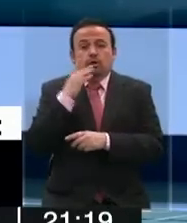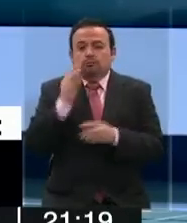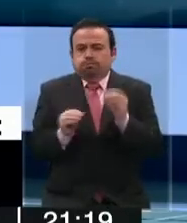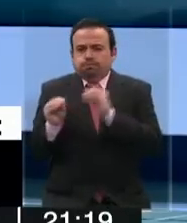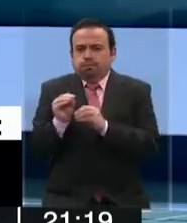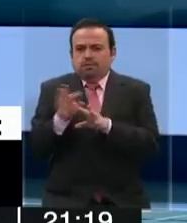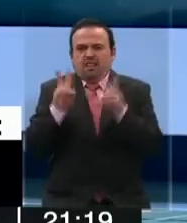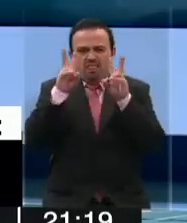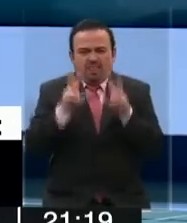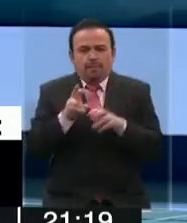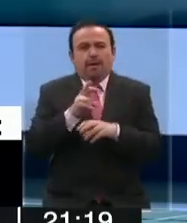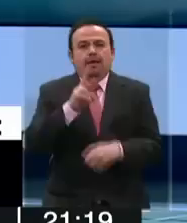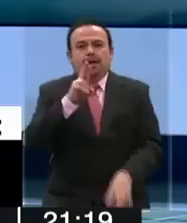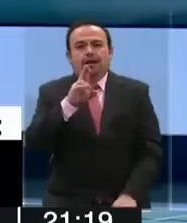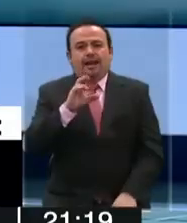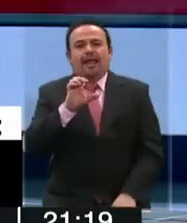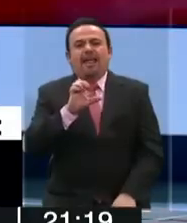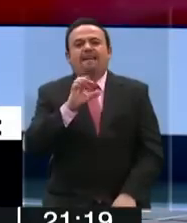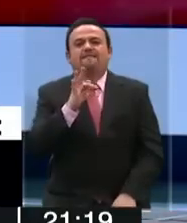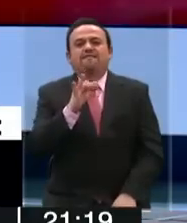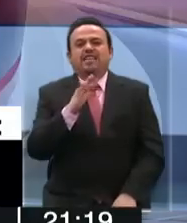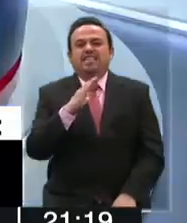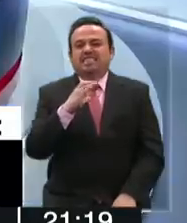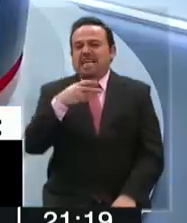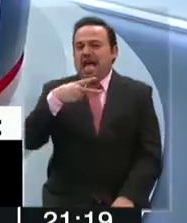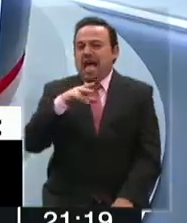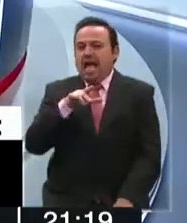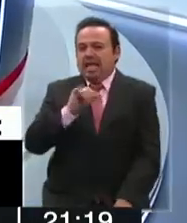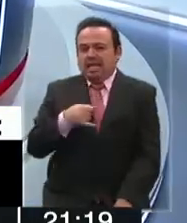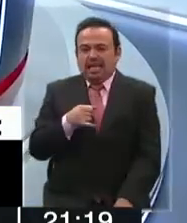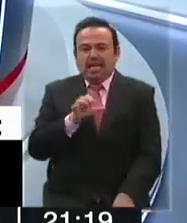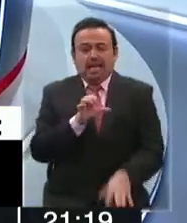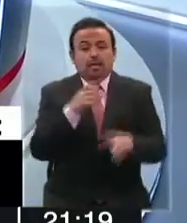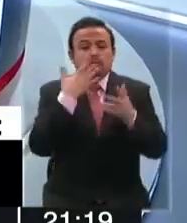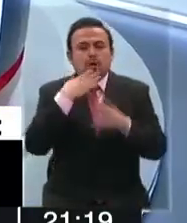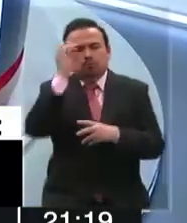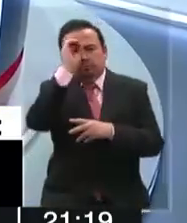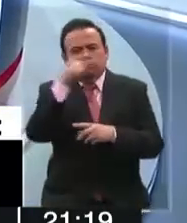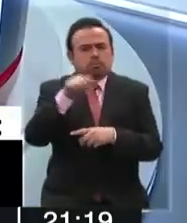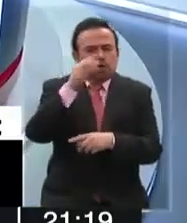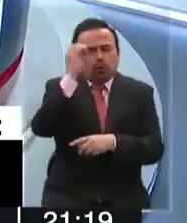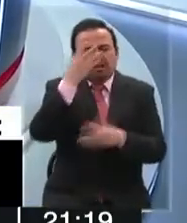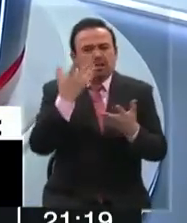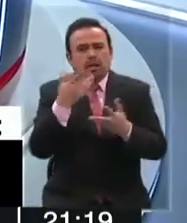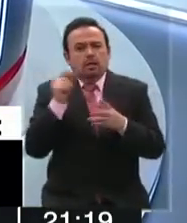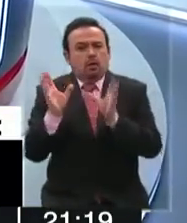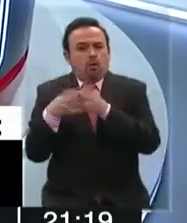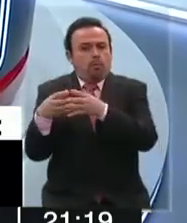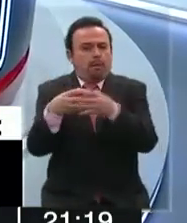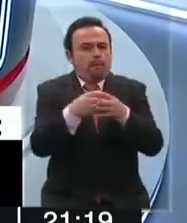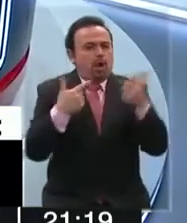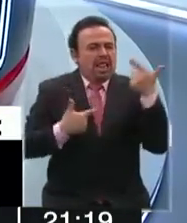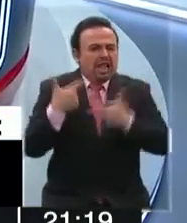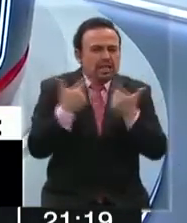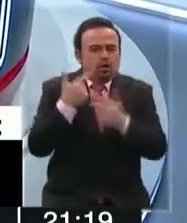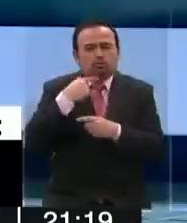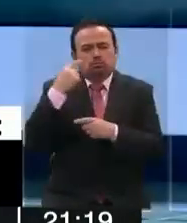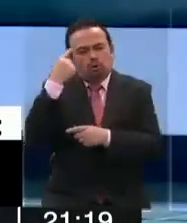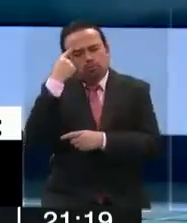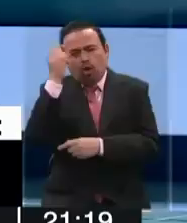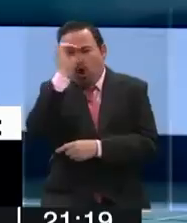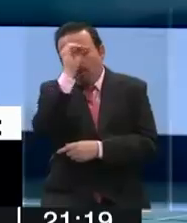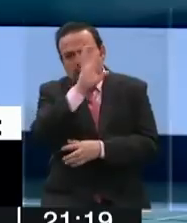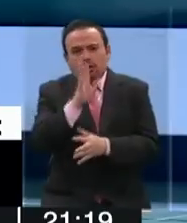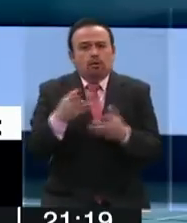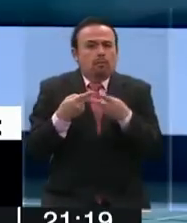que ha sido el tema durante el verano sino también de la percepción pública Respecto a los partidos políticos e y